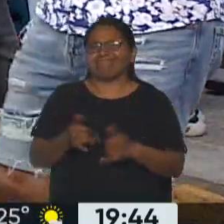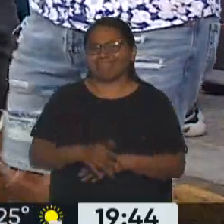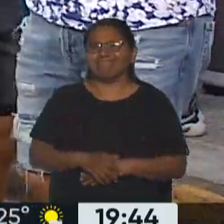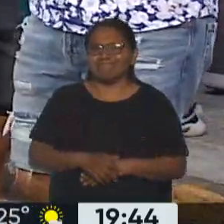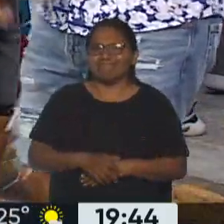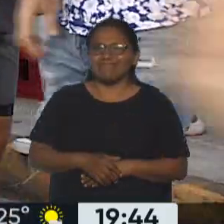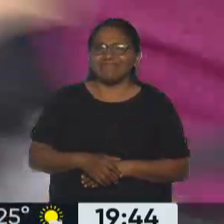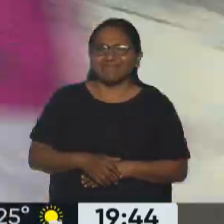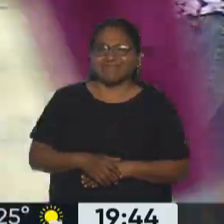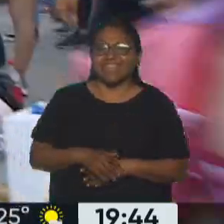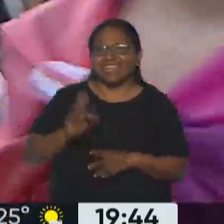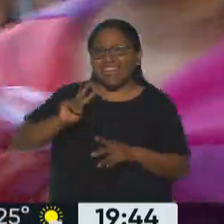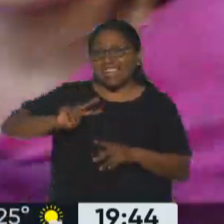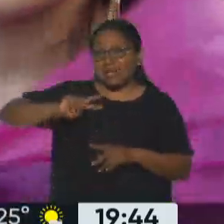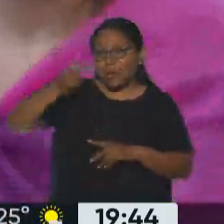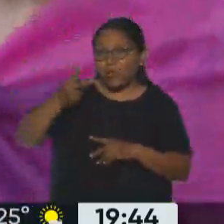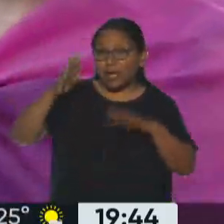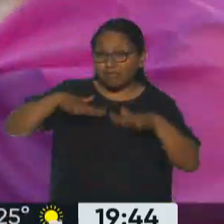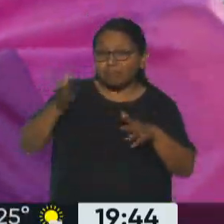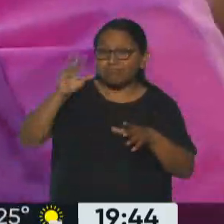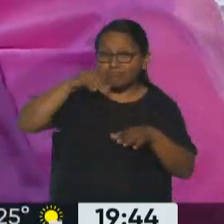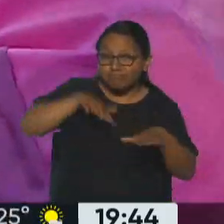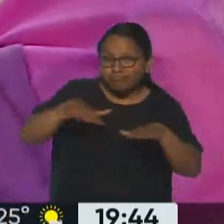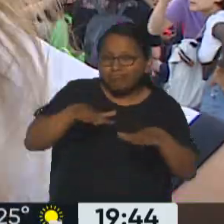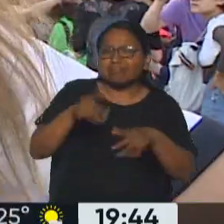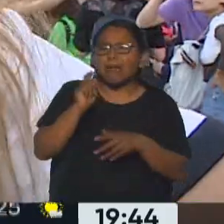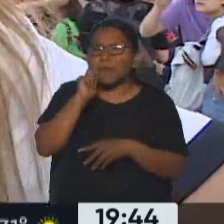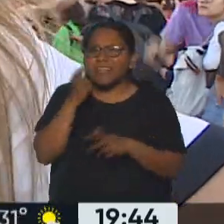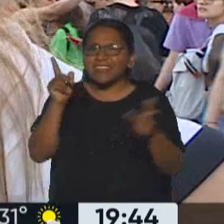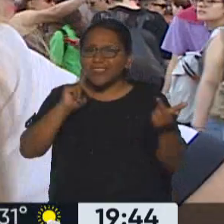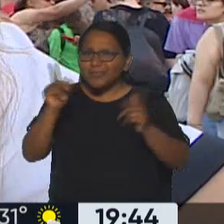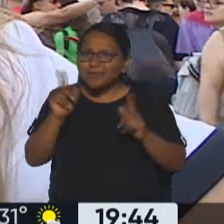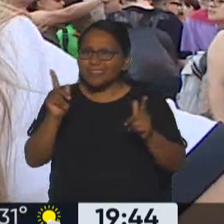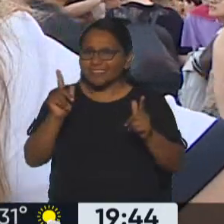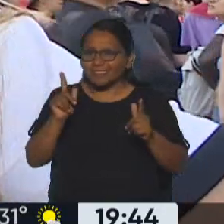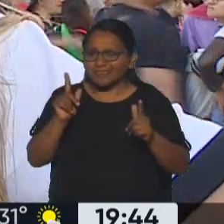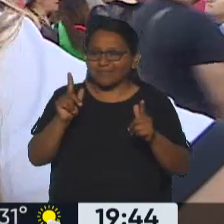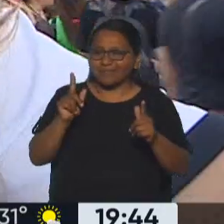Sí. Es la segunda vez que asisto y es muy divertido, muy lindo.